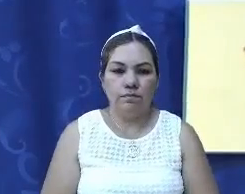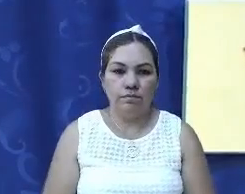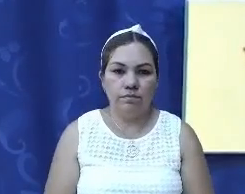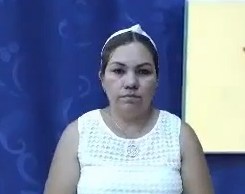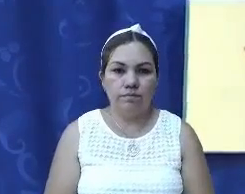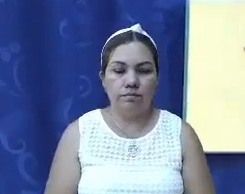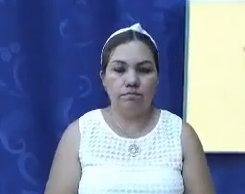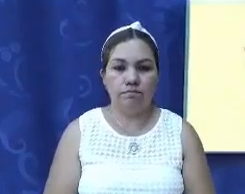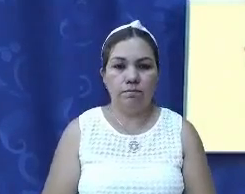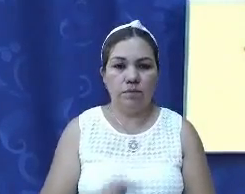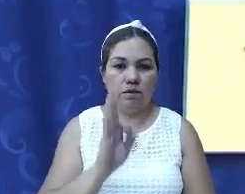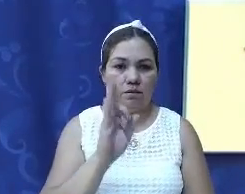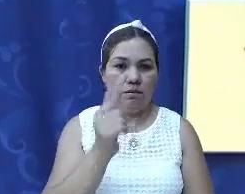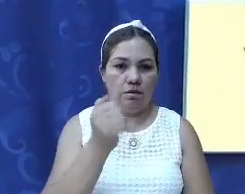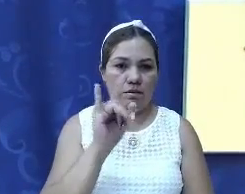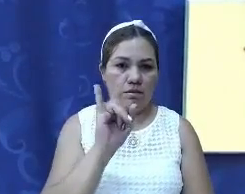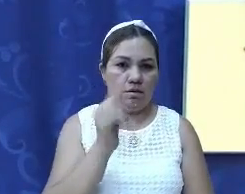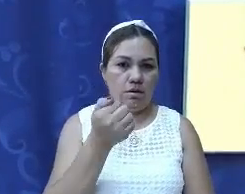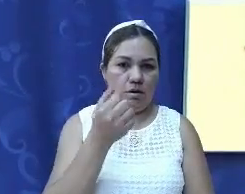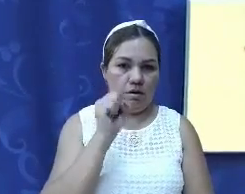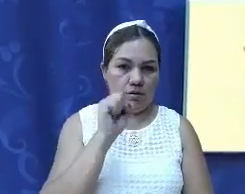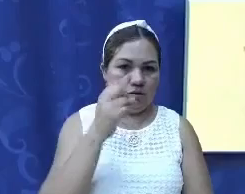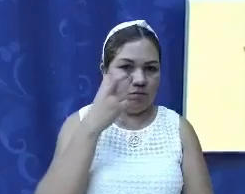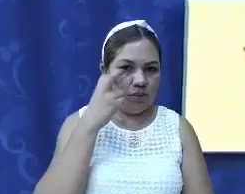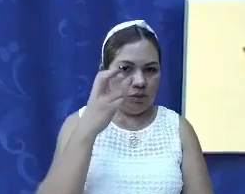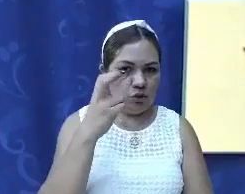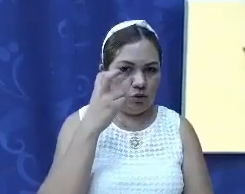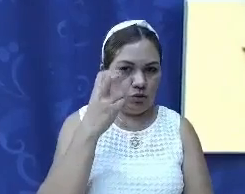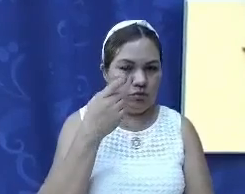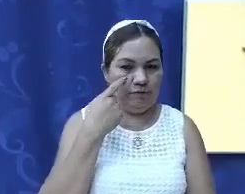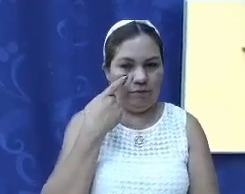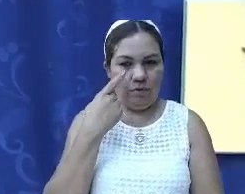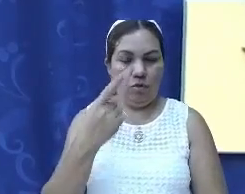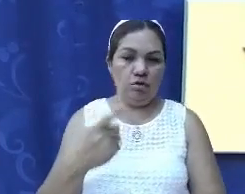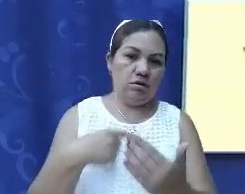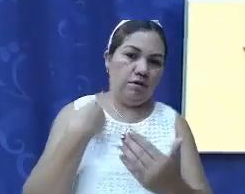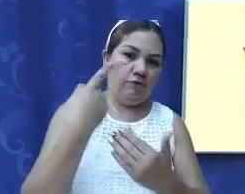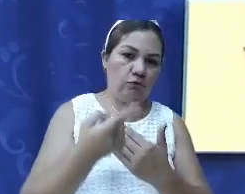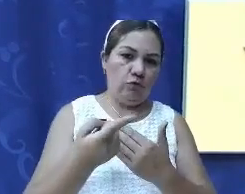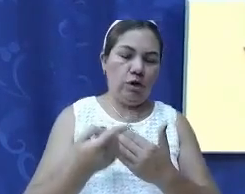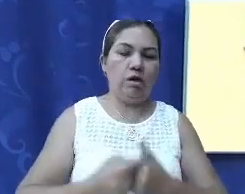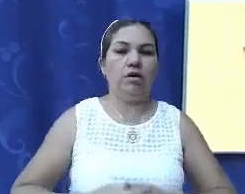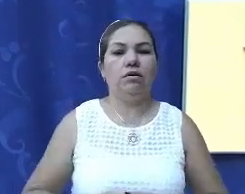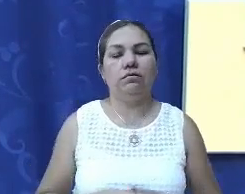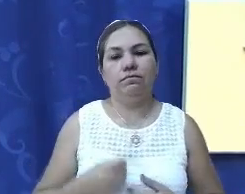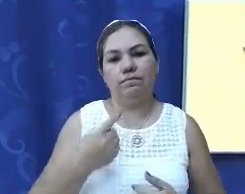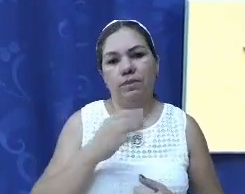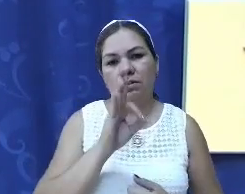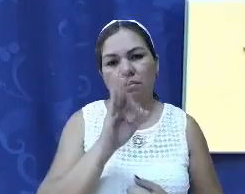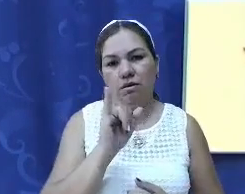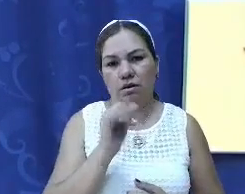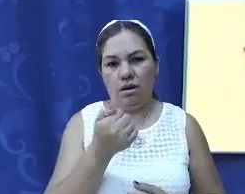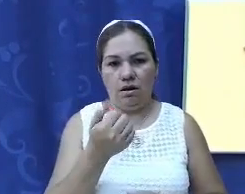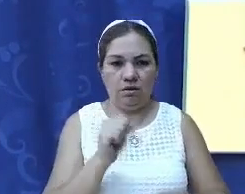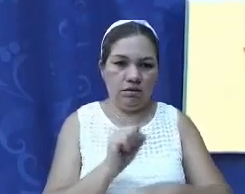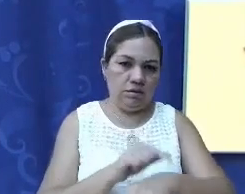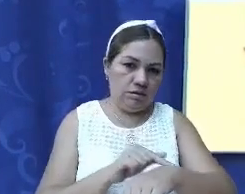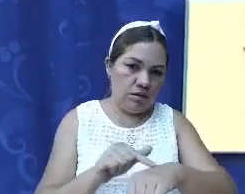Entonces los días son peligrosos. ¿Qué vemos afuera? Violencia. Serán días peligrosos, tiempos